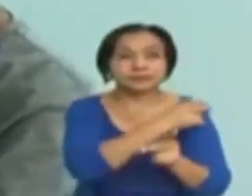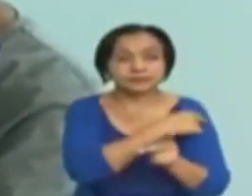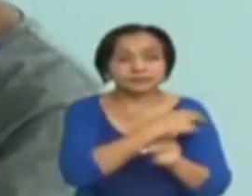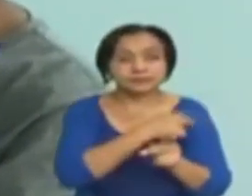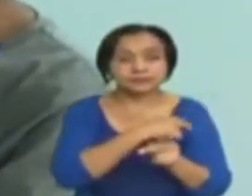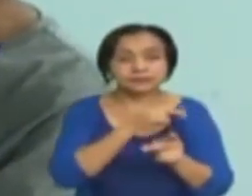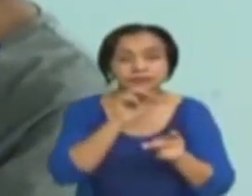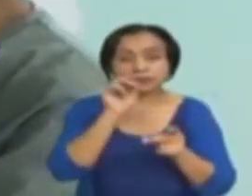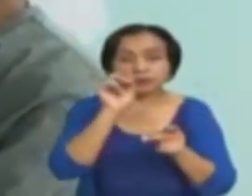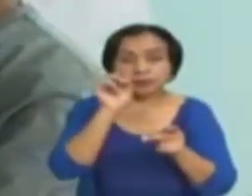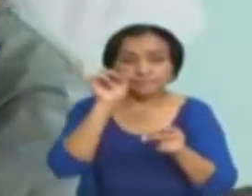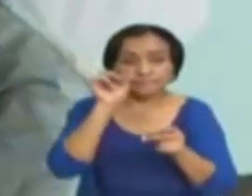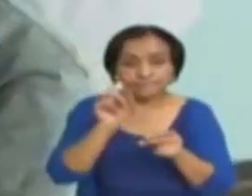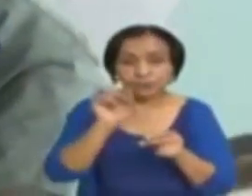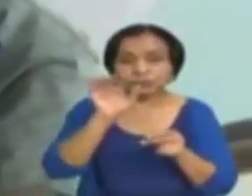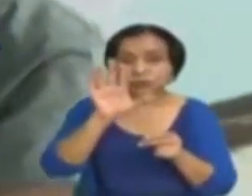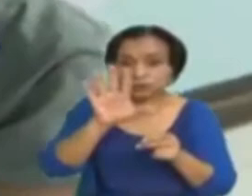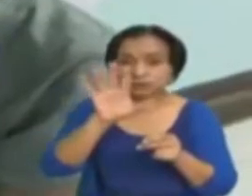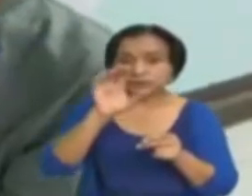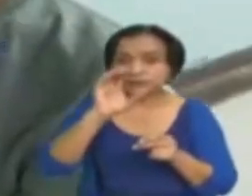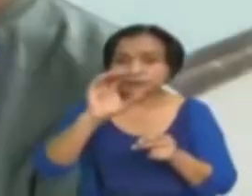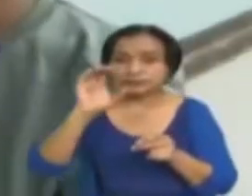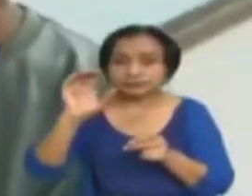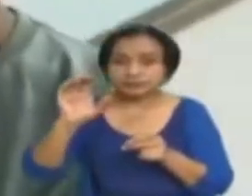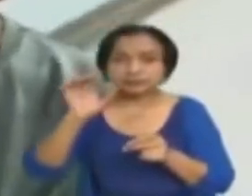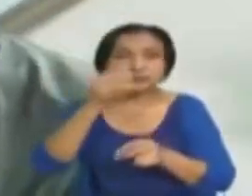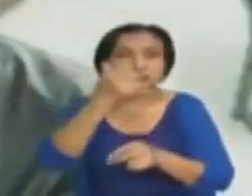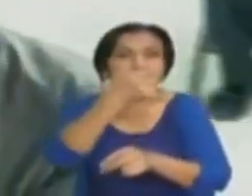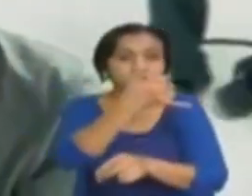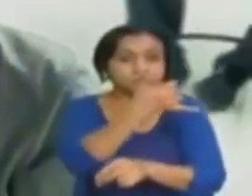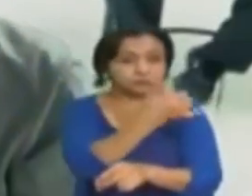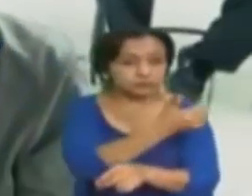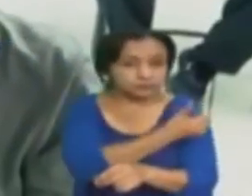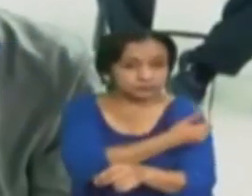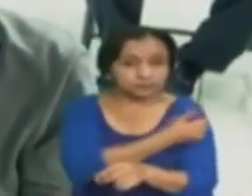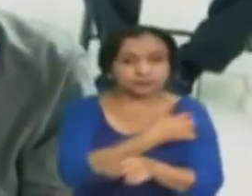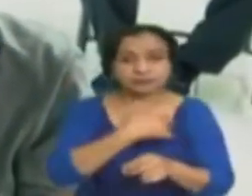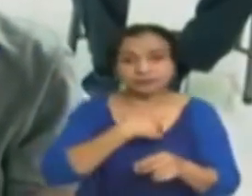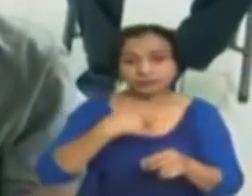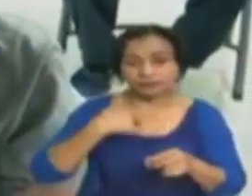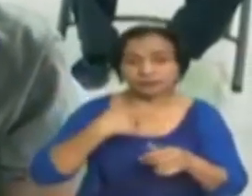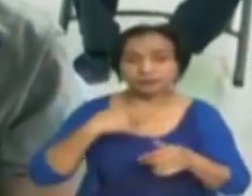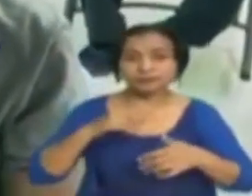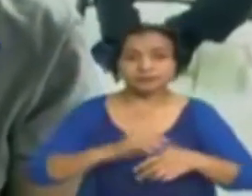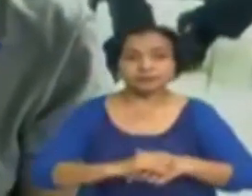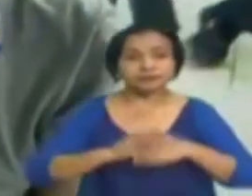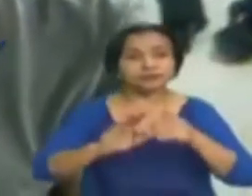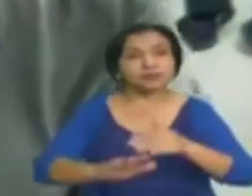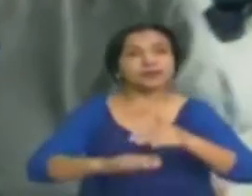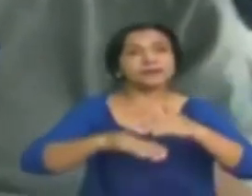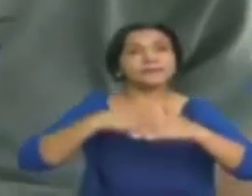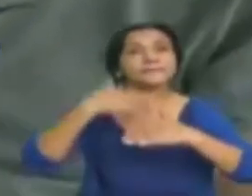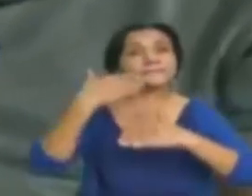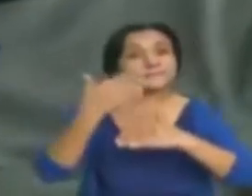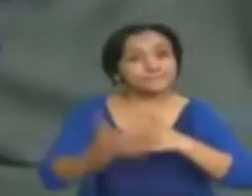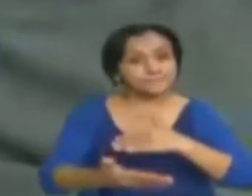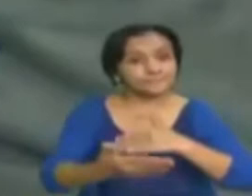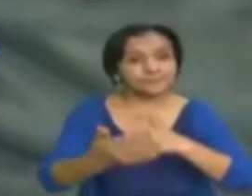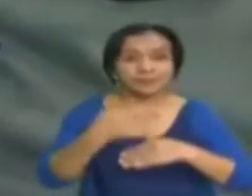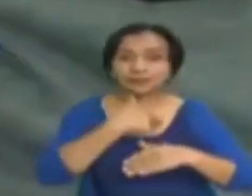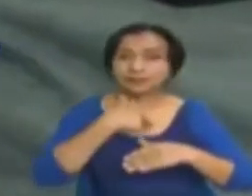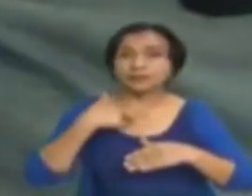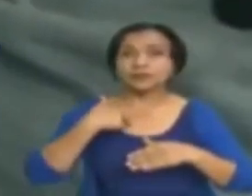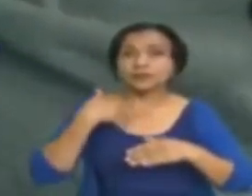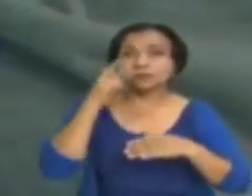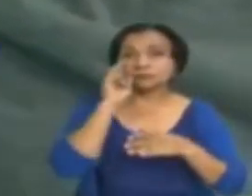vocera y vicepresidenta de Nicaragua, Rosario Murillo, detalló los centros hospitalarios de Managua y Carazo, donde se continuará